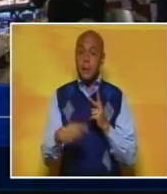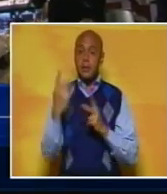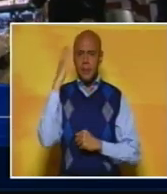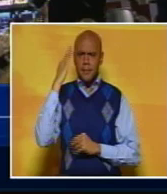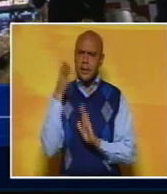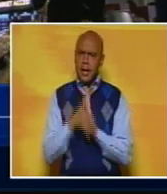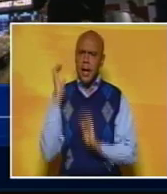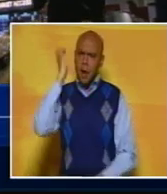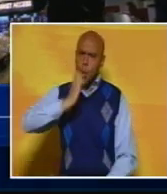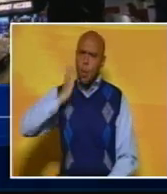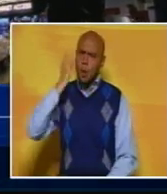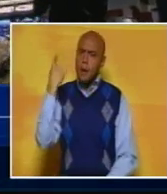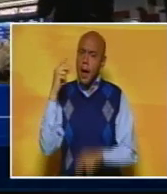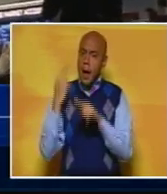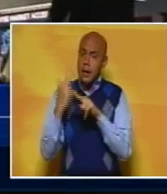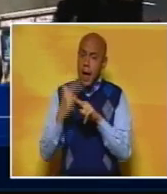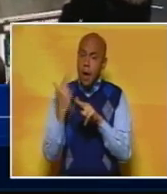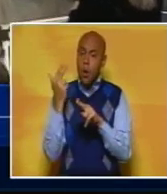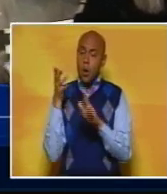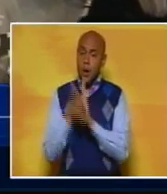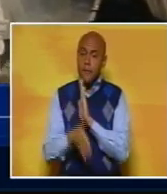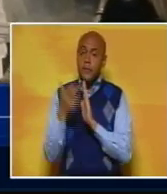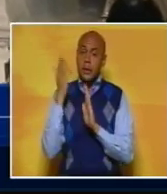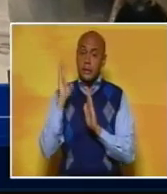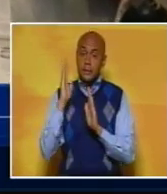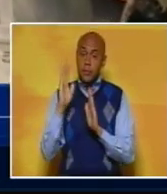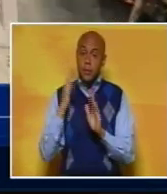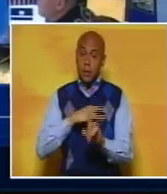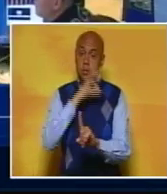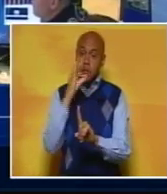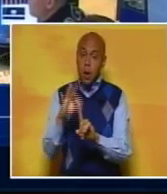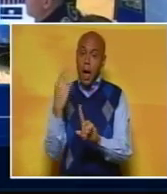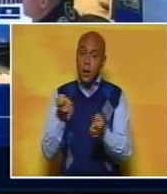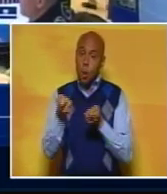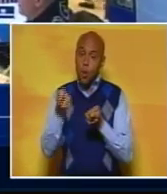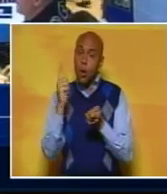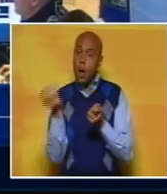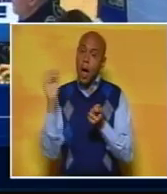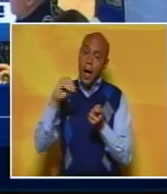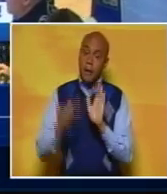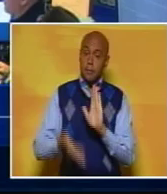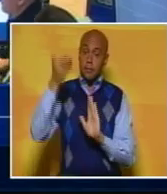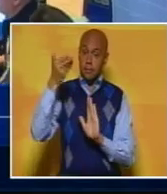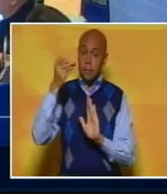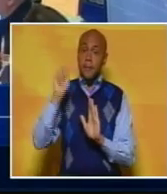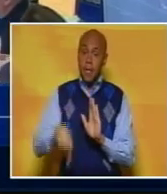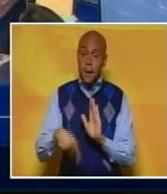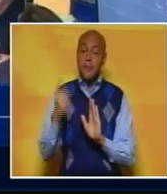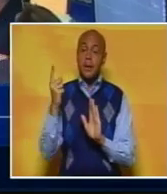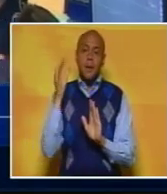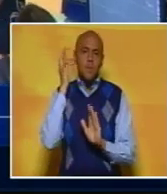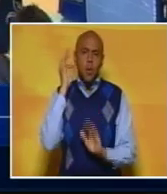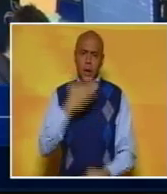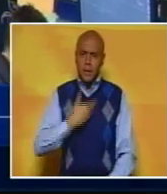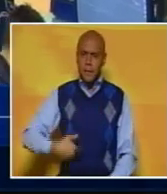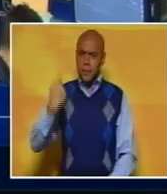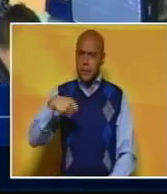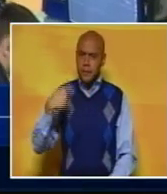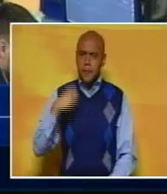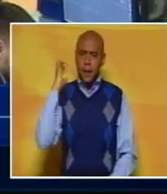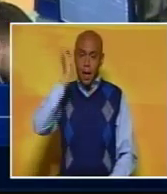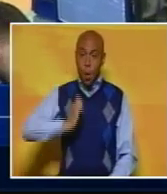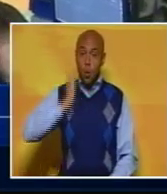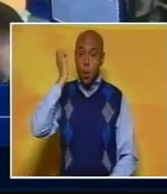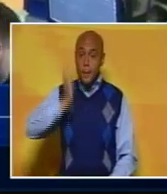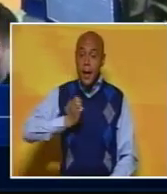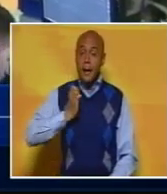que en Europa el riesgo de transmisión general del coronavirus es de moderado a alto, mientras la presidenta de la Comisión Europea, Ursula von